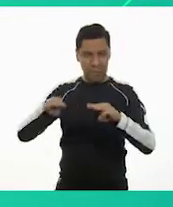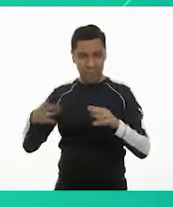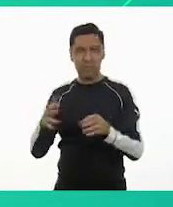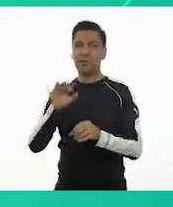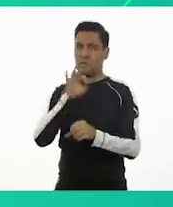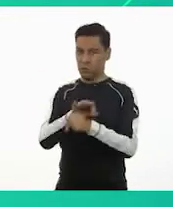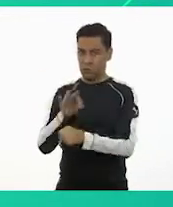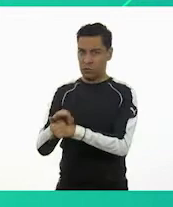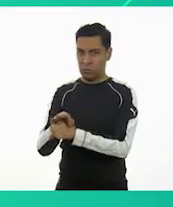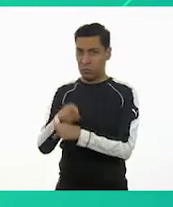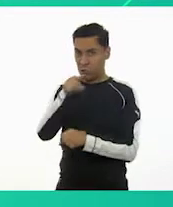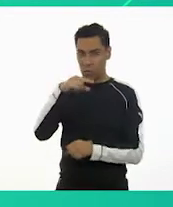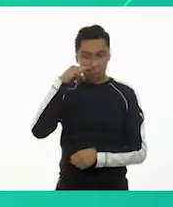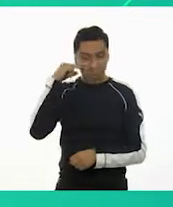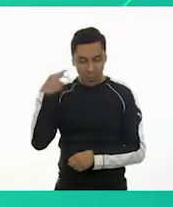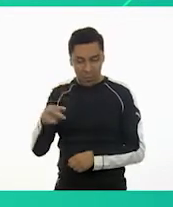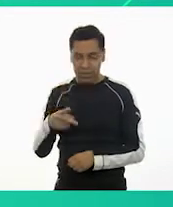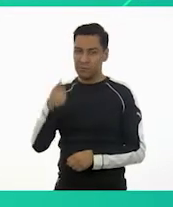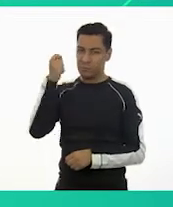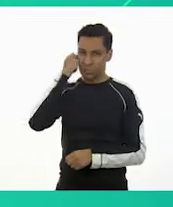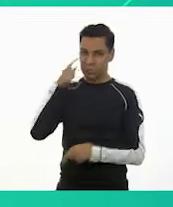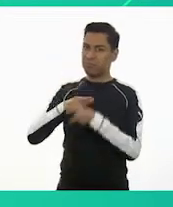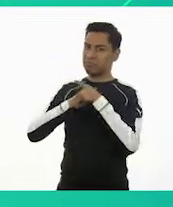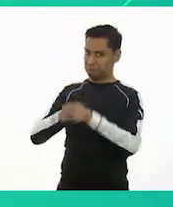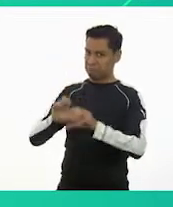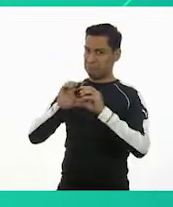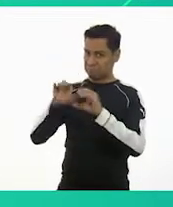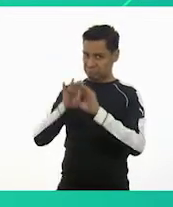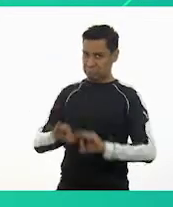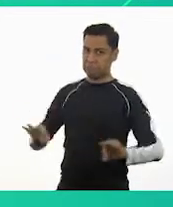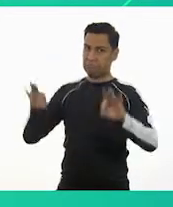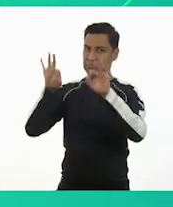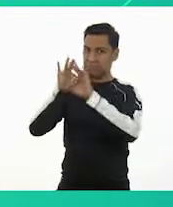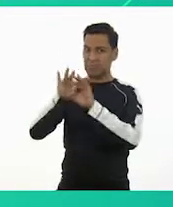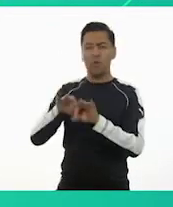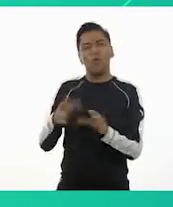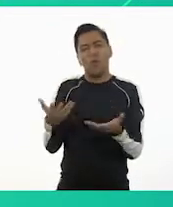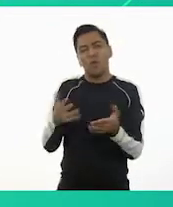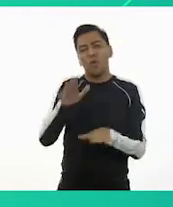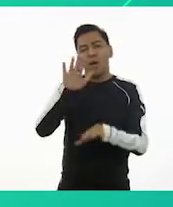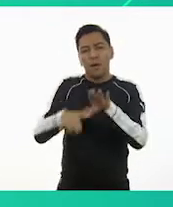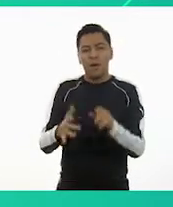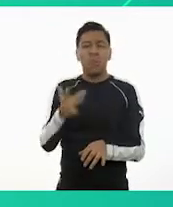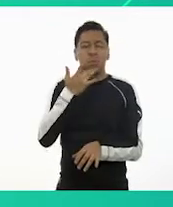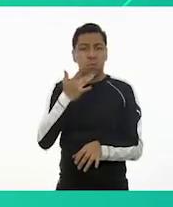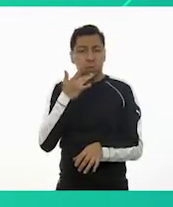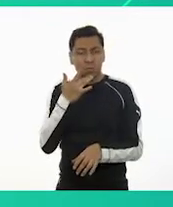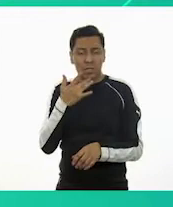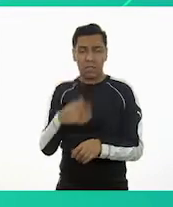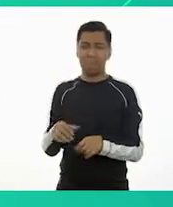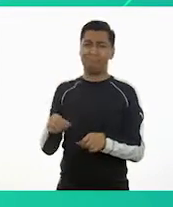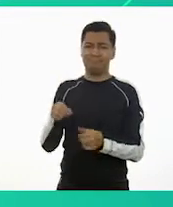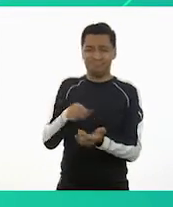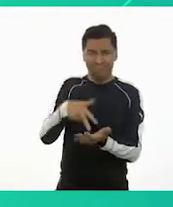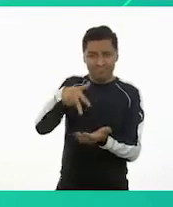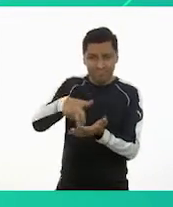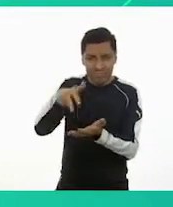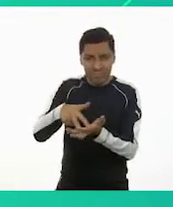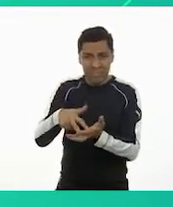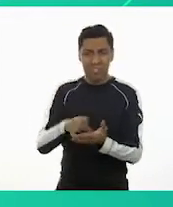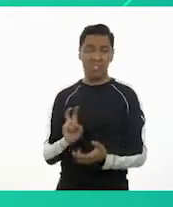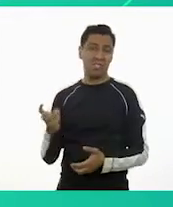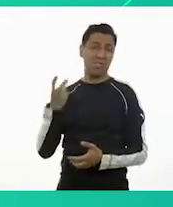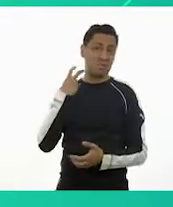o conocidas, pero que también es muy importante proteger, como especies de ranas, lagartijas, murciélagos, peces de